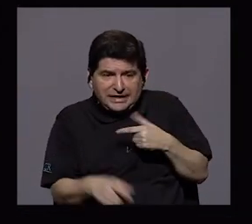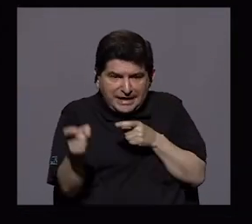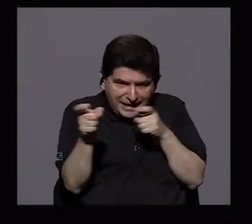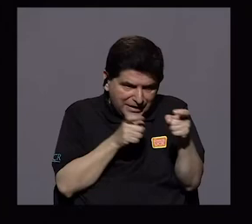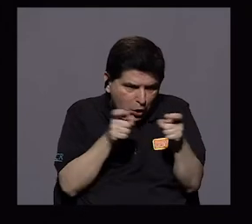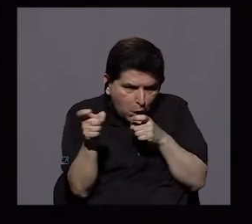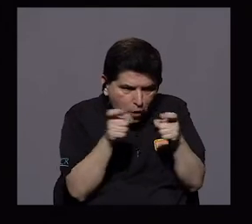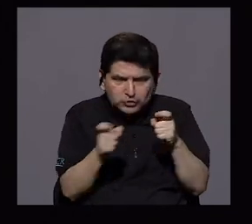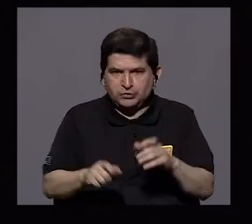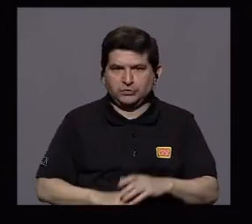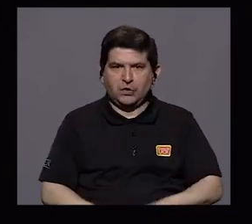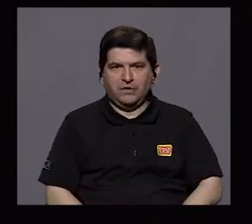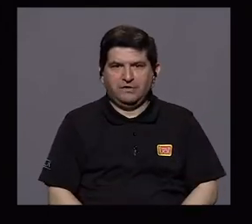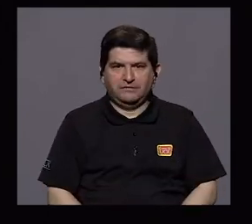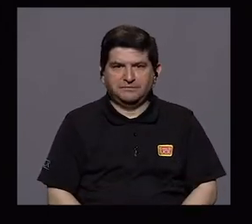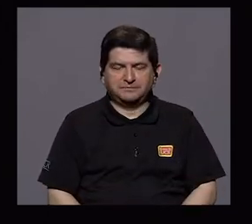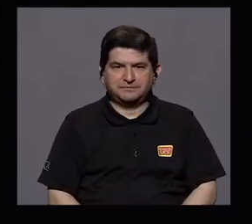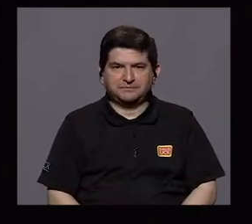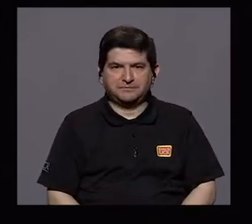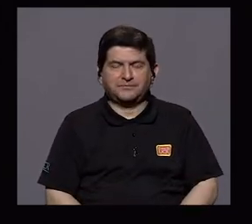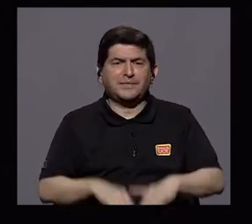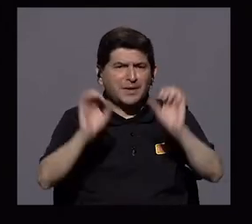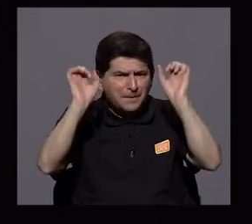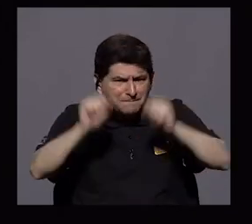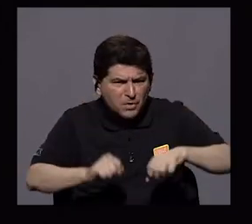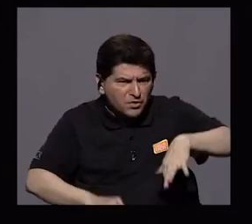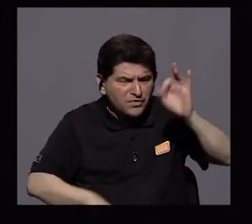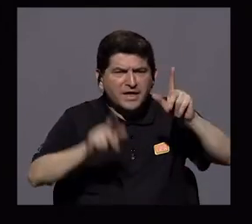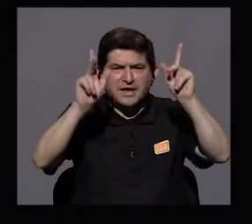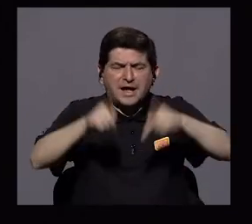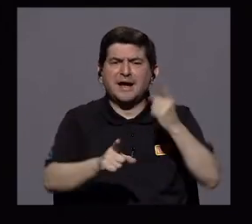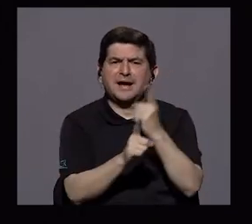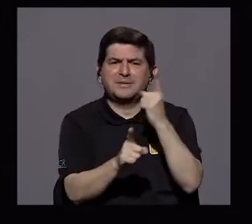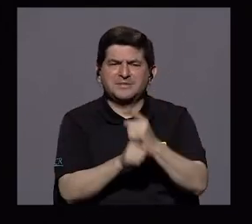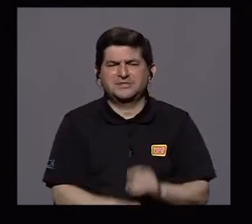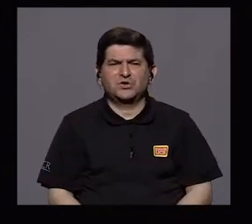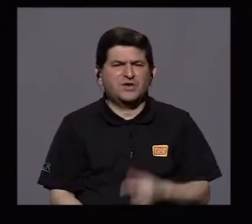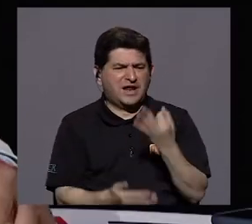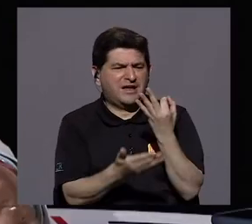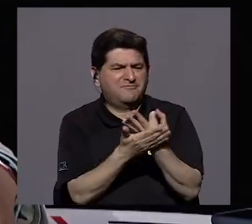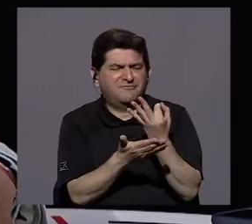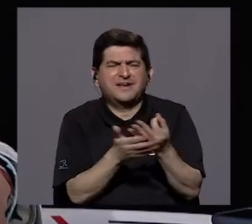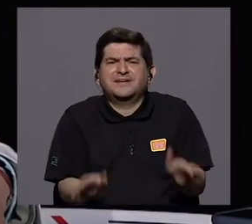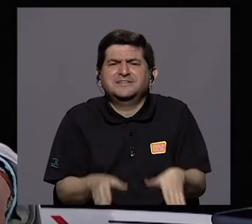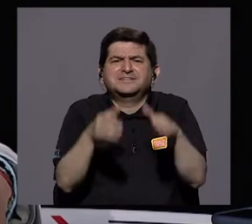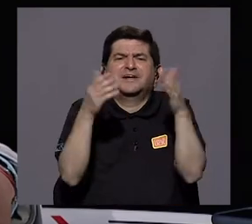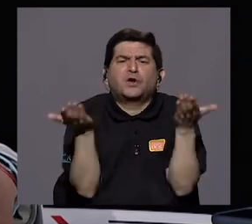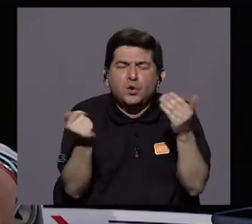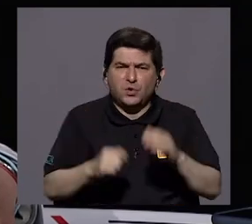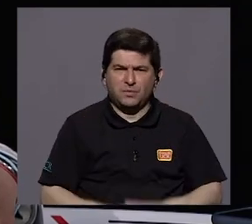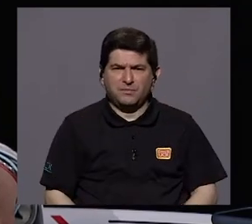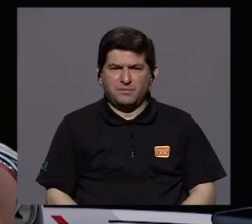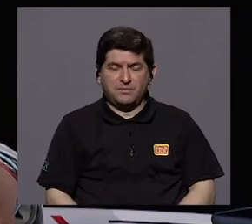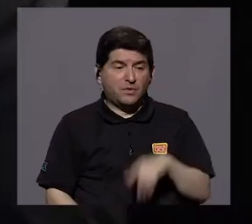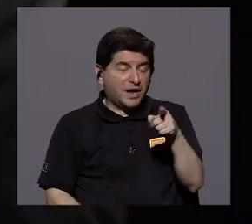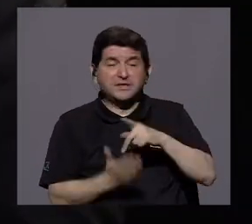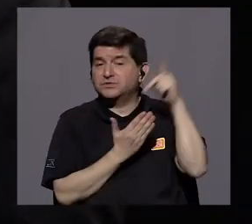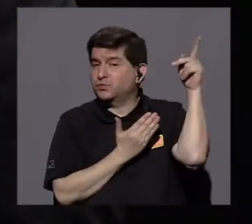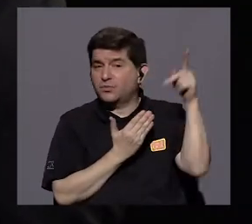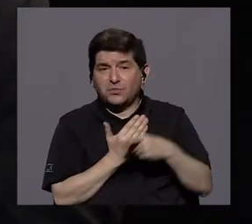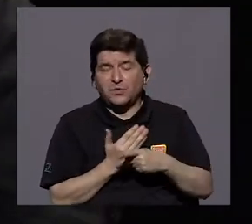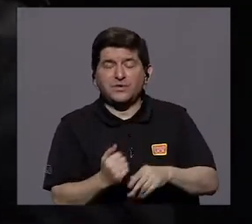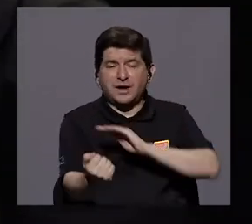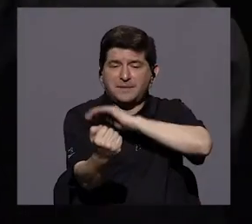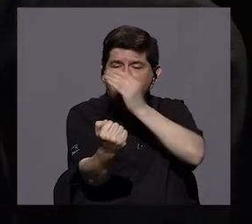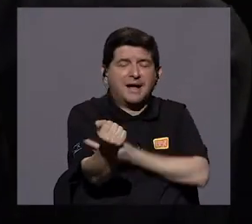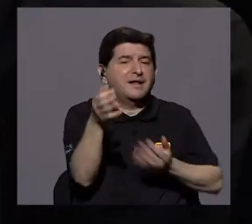el control fiscal, ¿verdad?, para escoger a las personas adecuadas. Sí, sí. ¿Cómo se financia esto? No, eso no es un